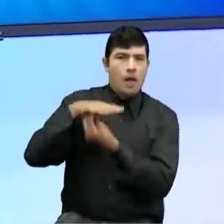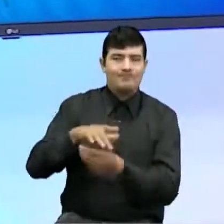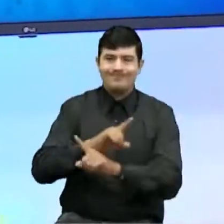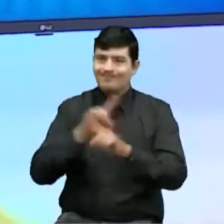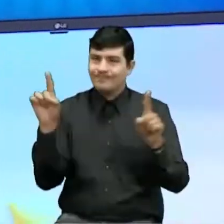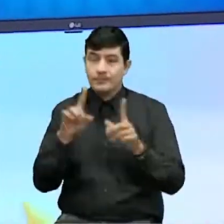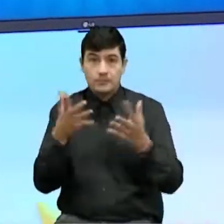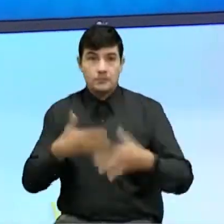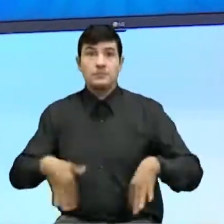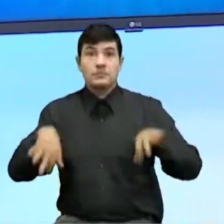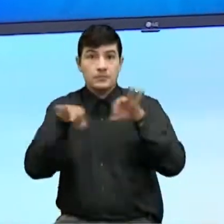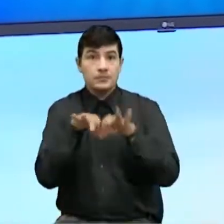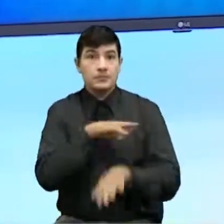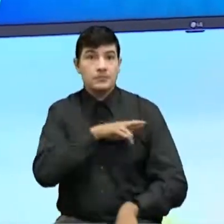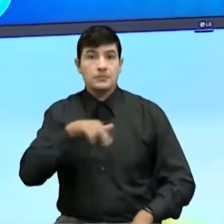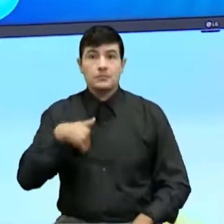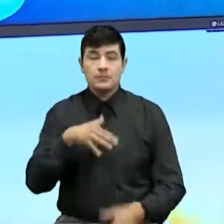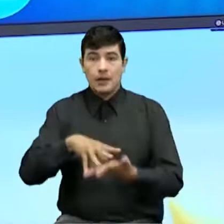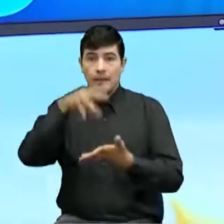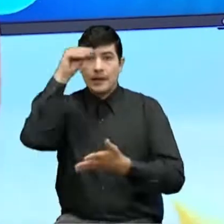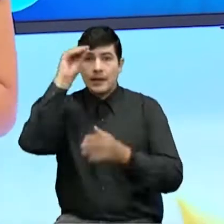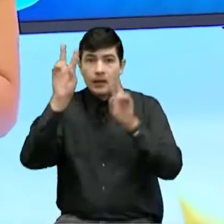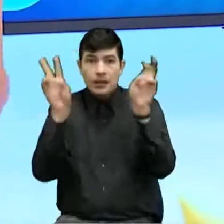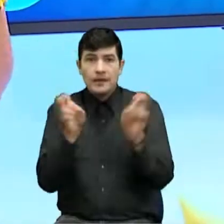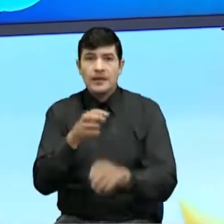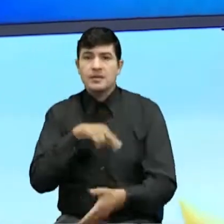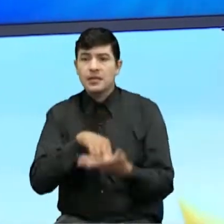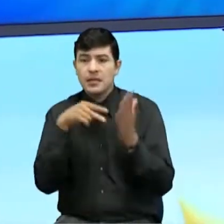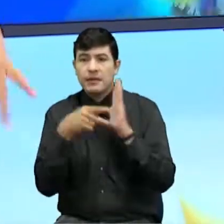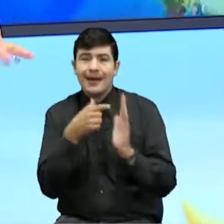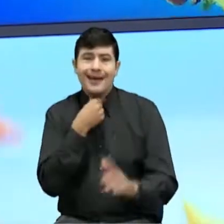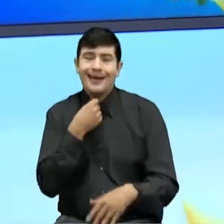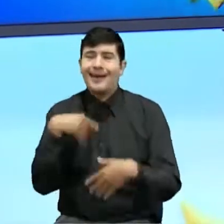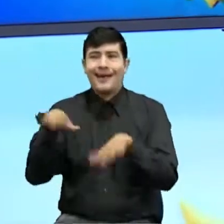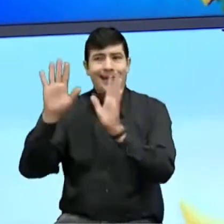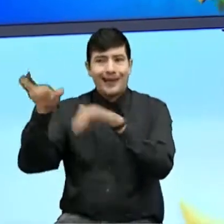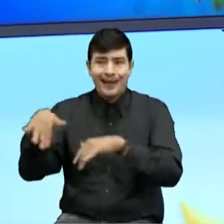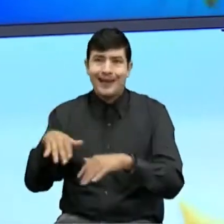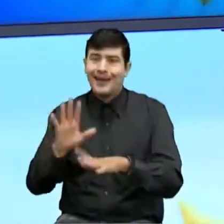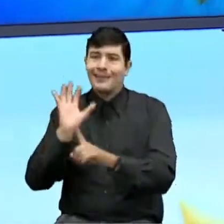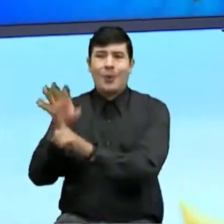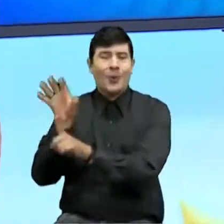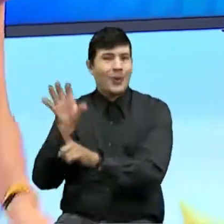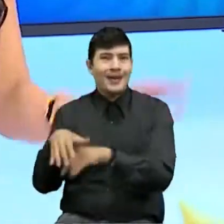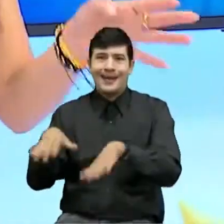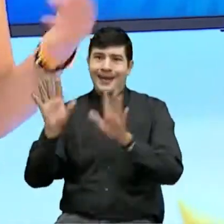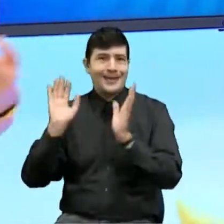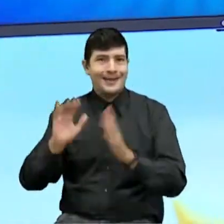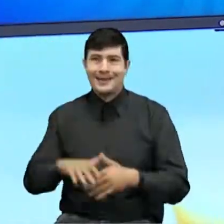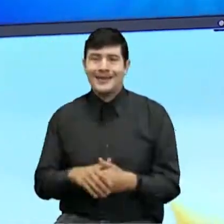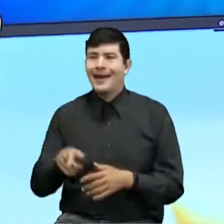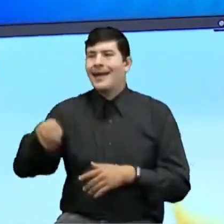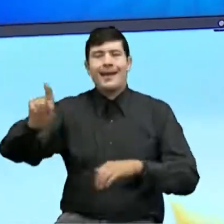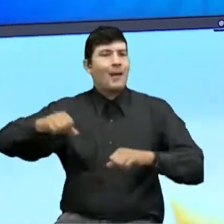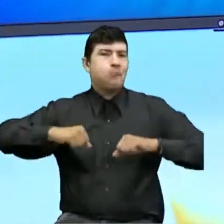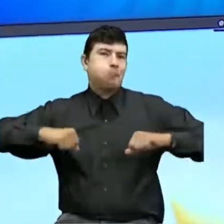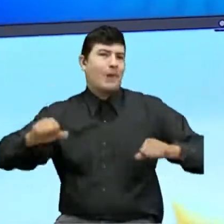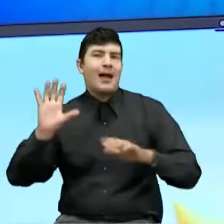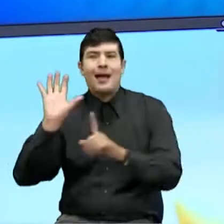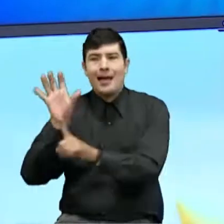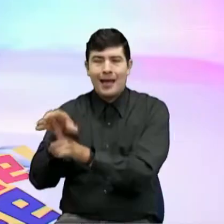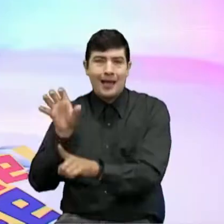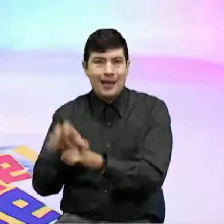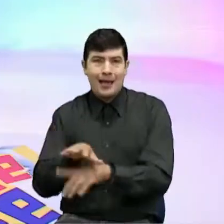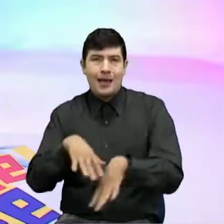que nosotros no tomemos este tema como chiste, como ay, la chance, pero es que es molestando. El gordito, pero es